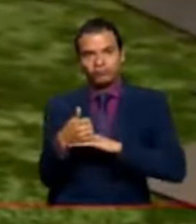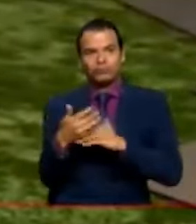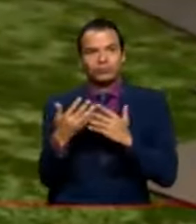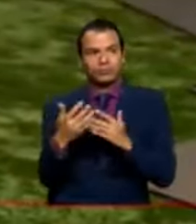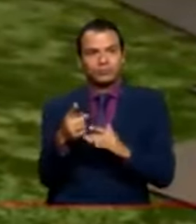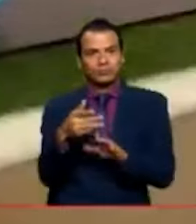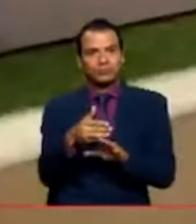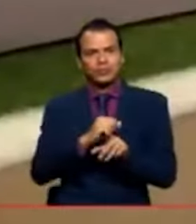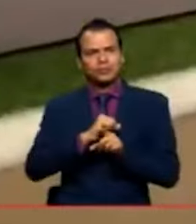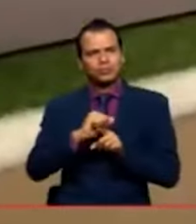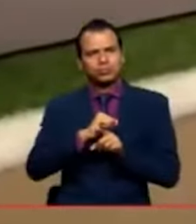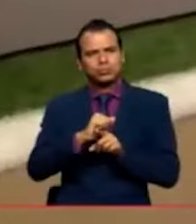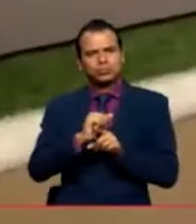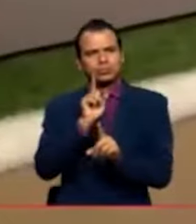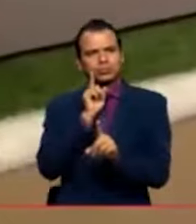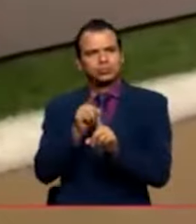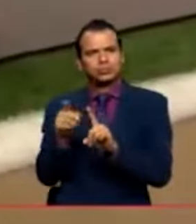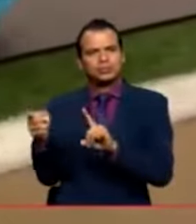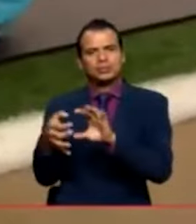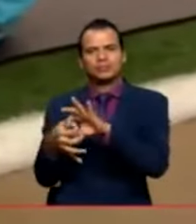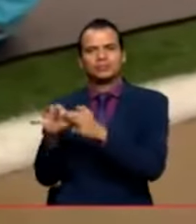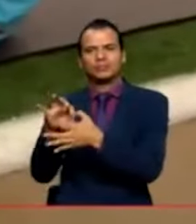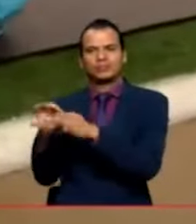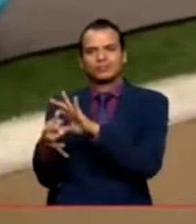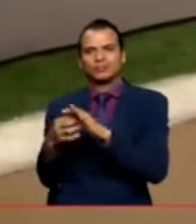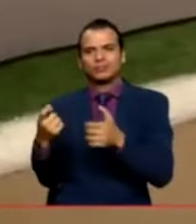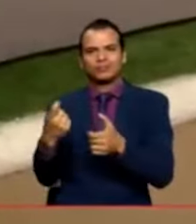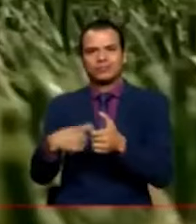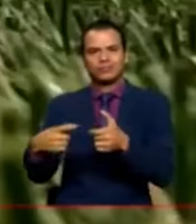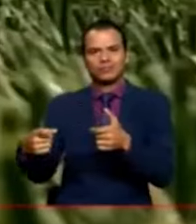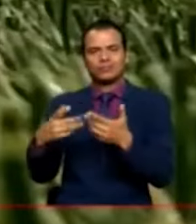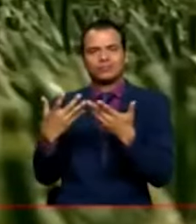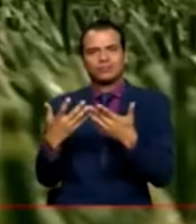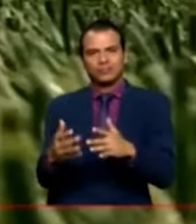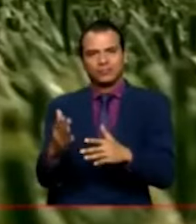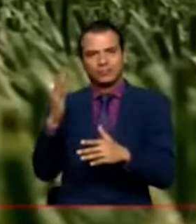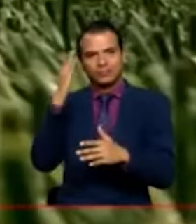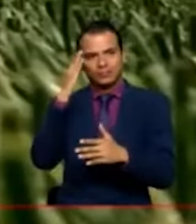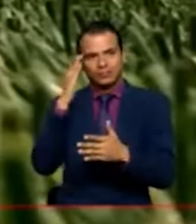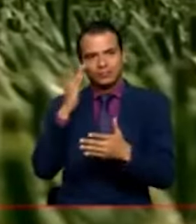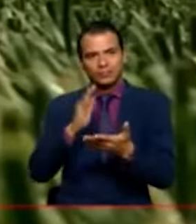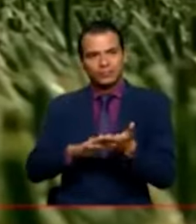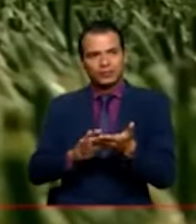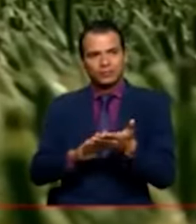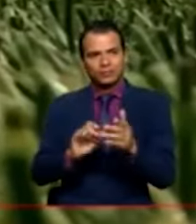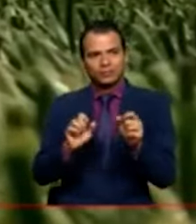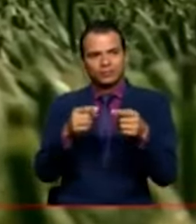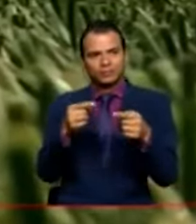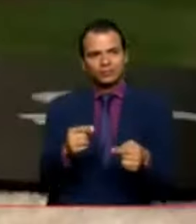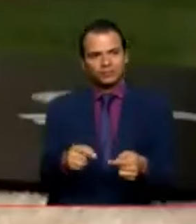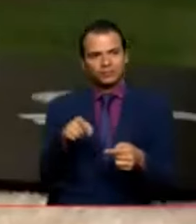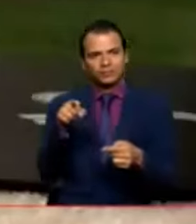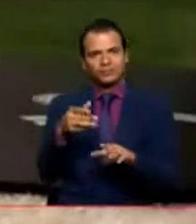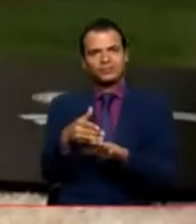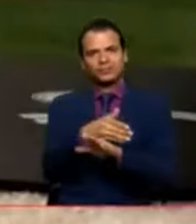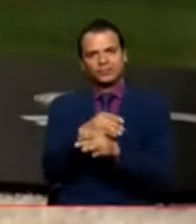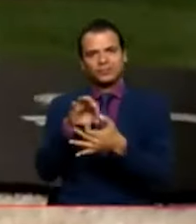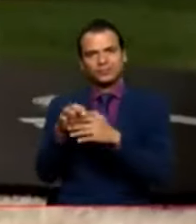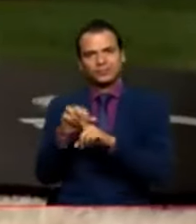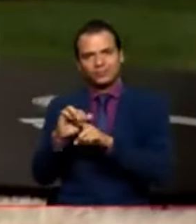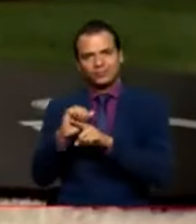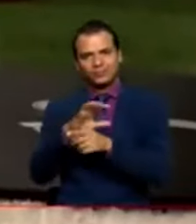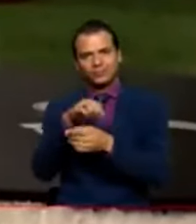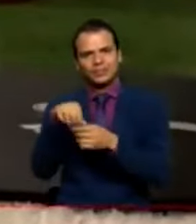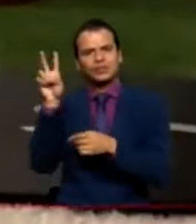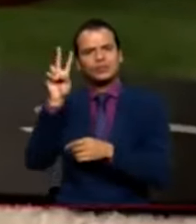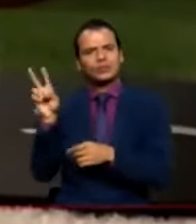de su preparación con miras a los preolímpicos Venezuela, clasificatorios a los Olímpicos París 2024.